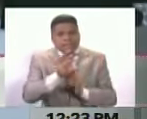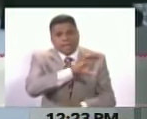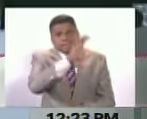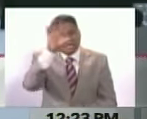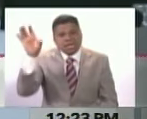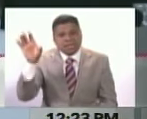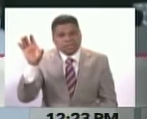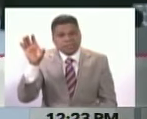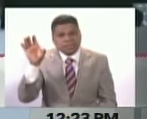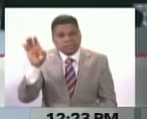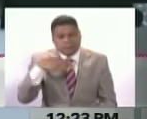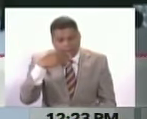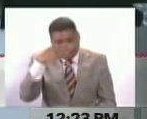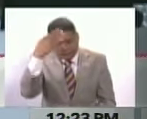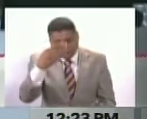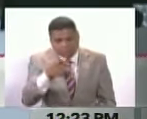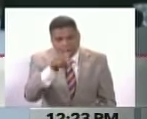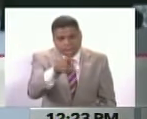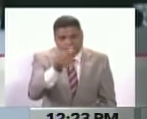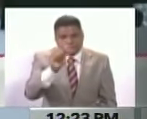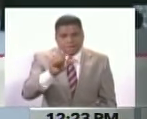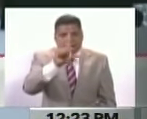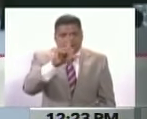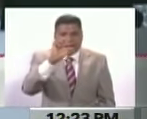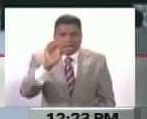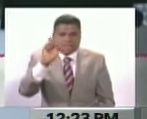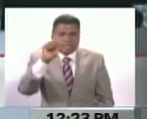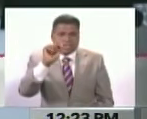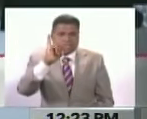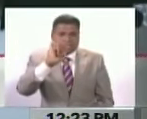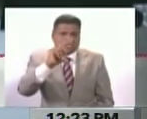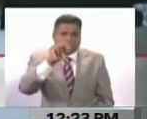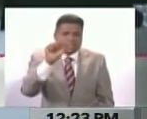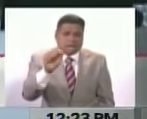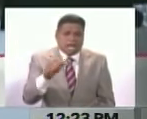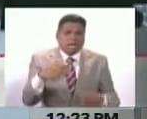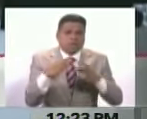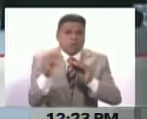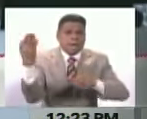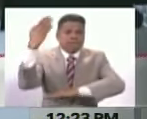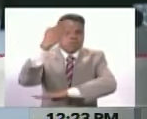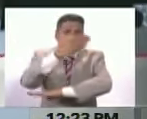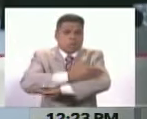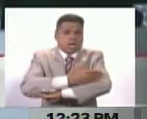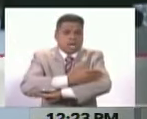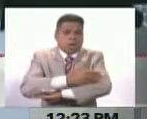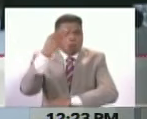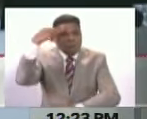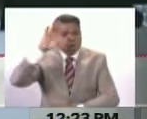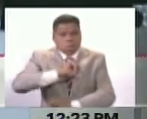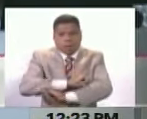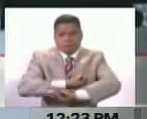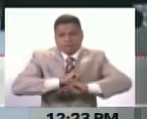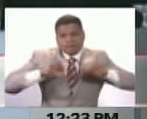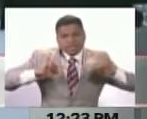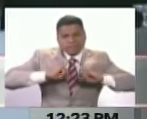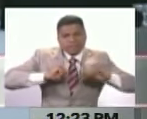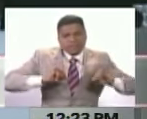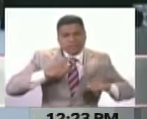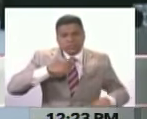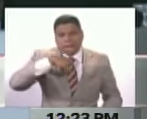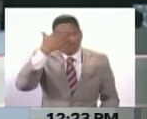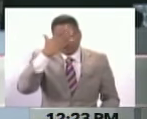estamos de acuerdo en ello. Todos estamos de acuerdo en que el bloqueo a Cuba tiene que terminarse, que es una vergüenza para